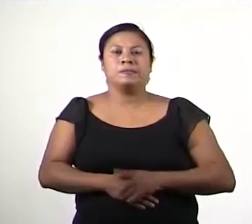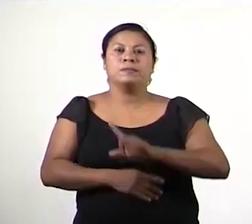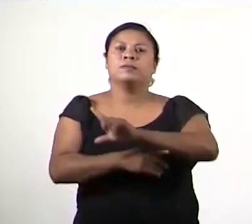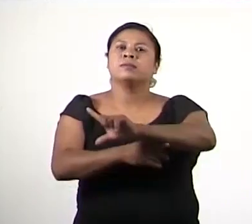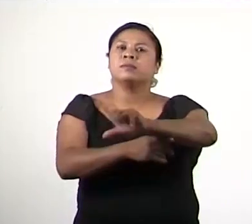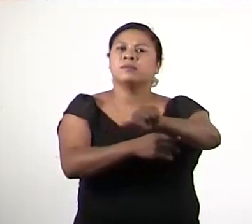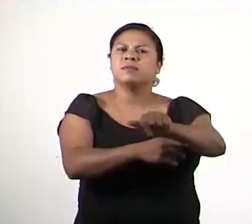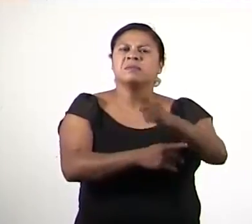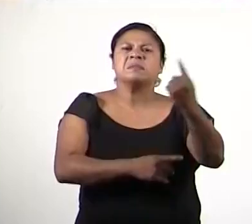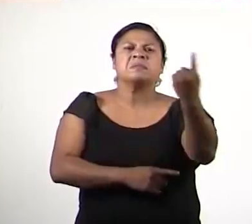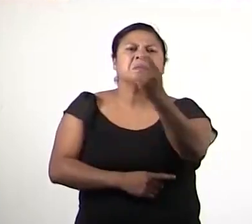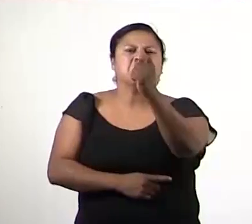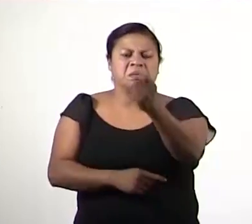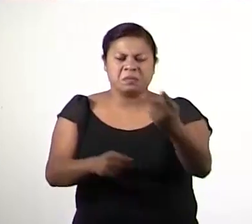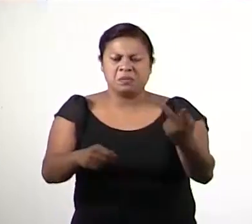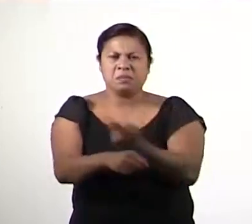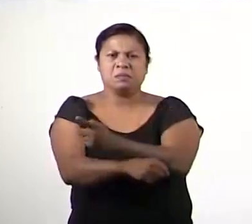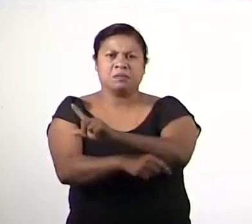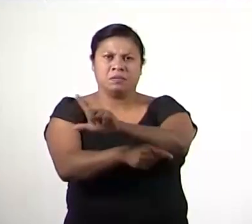después?